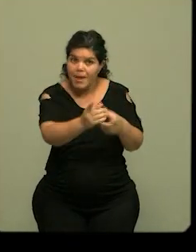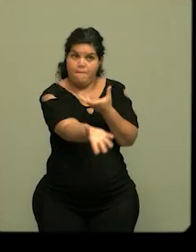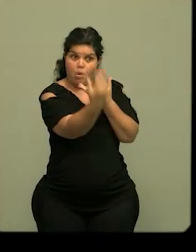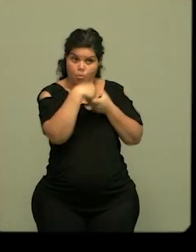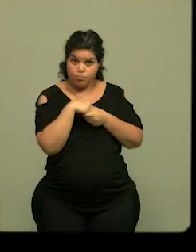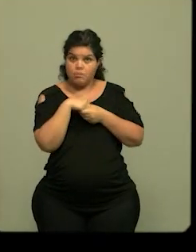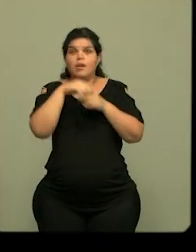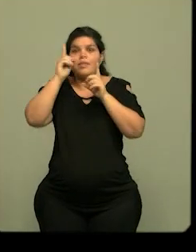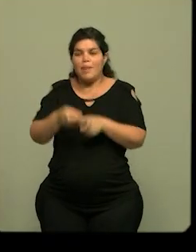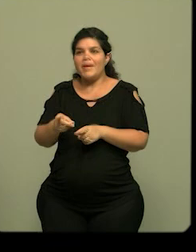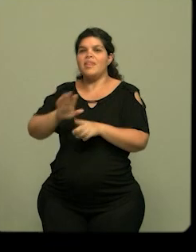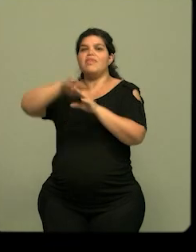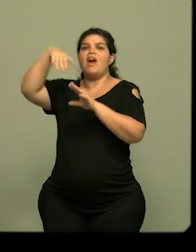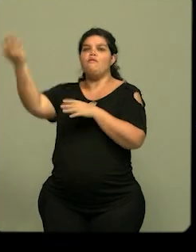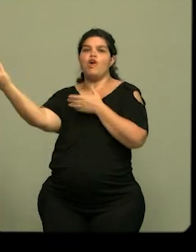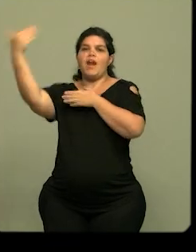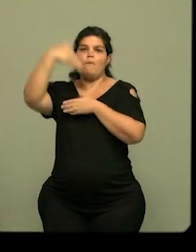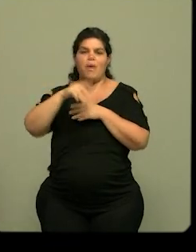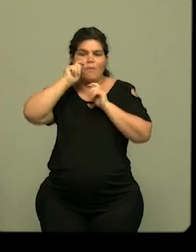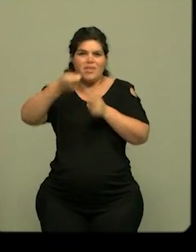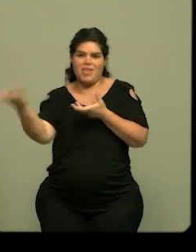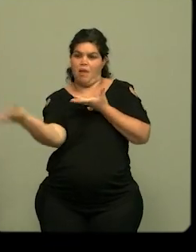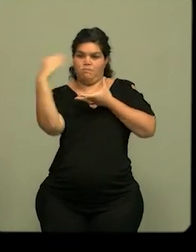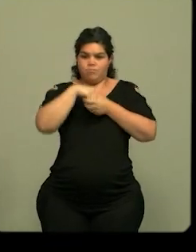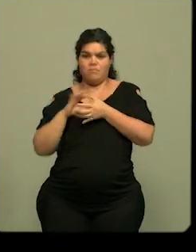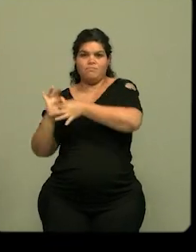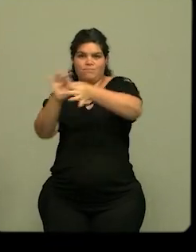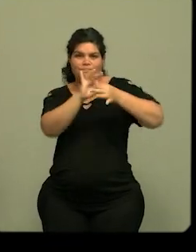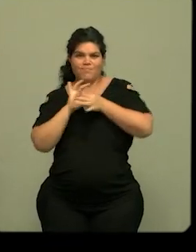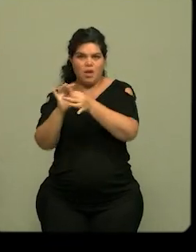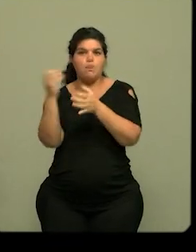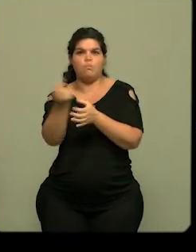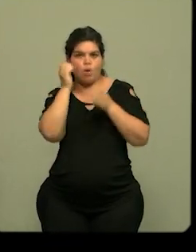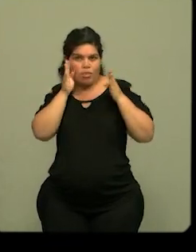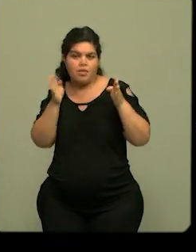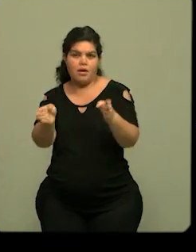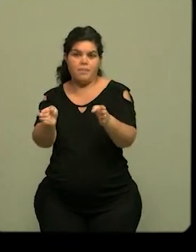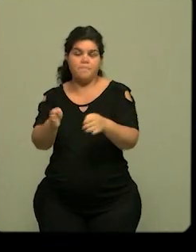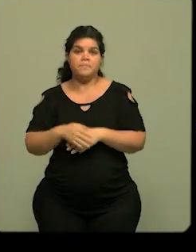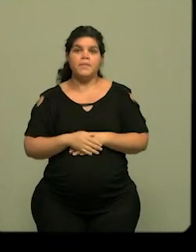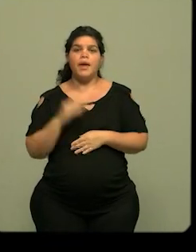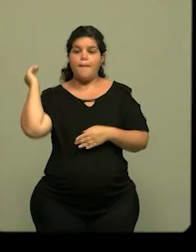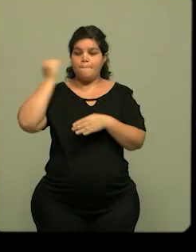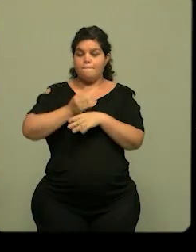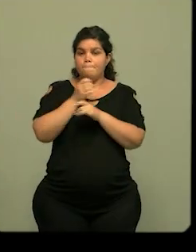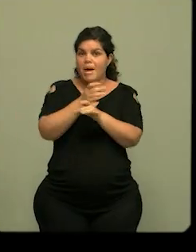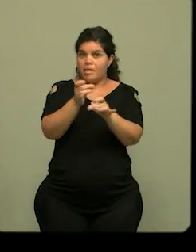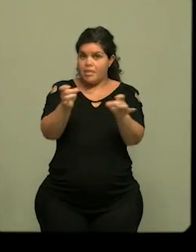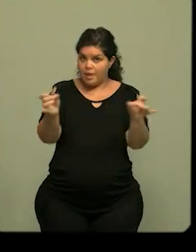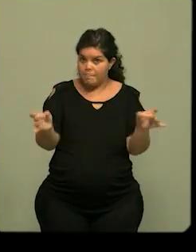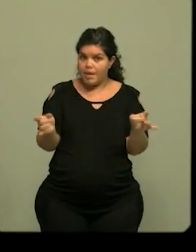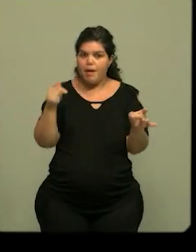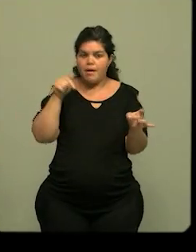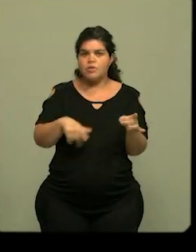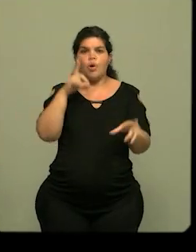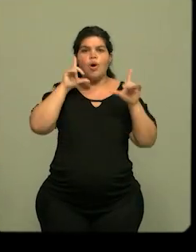tuvo, pero hoy por hoy, con esta demanda tan creciente luego de la pandemia, creo que ha resurgido este nuevo reclamo